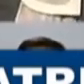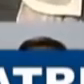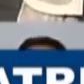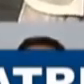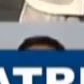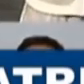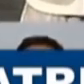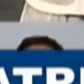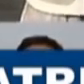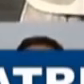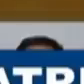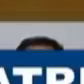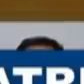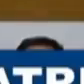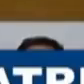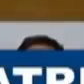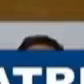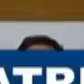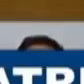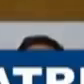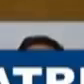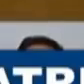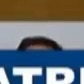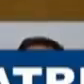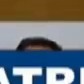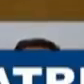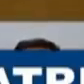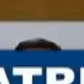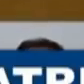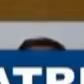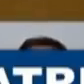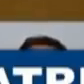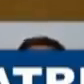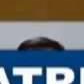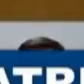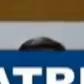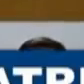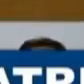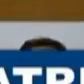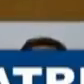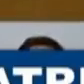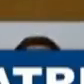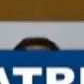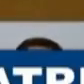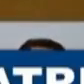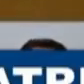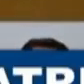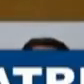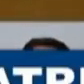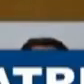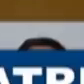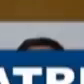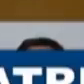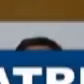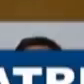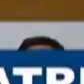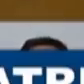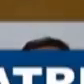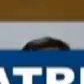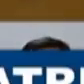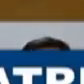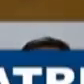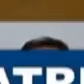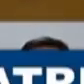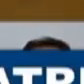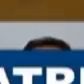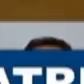de la Fundación Terram, Flavia Liberona, planteó la necesidad de tramitar la ley de cambio climático con urgencia como una primera medida que